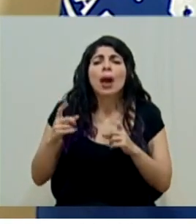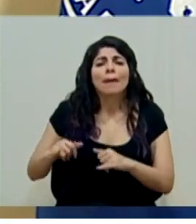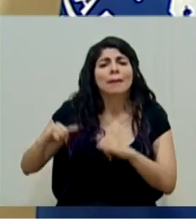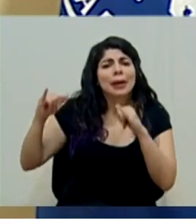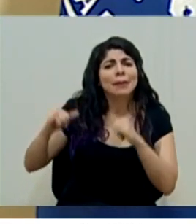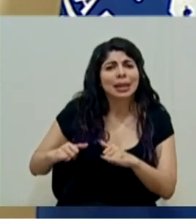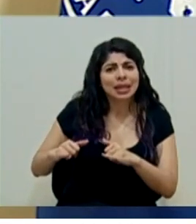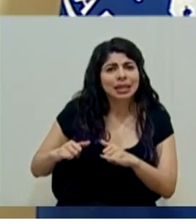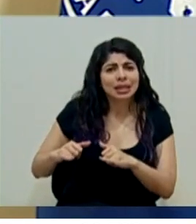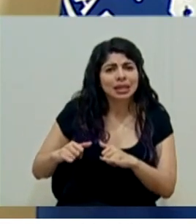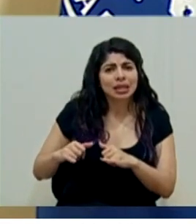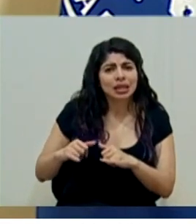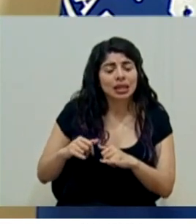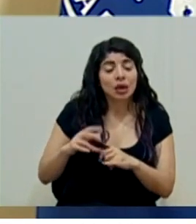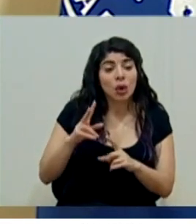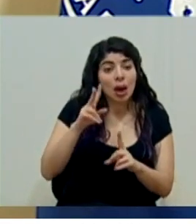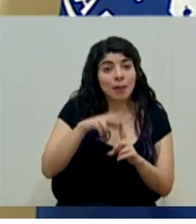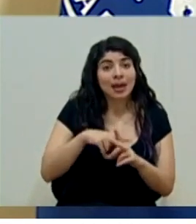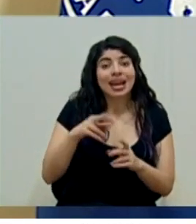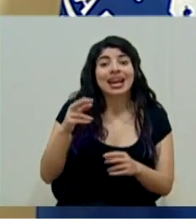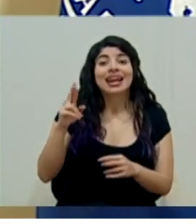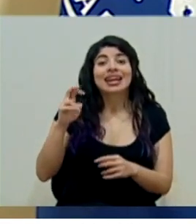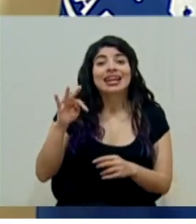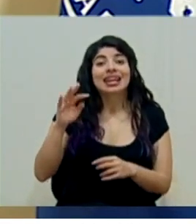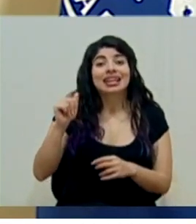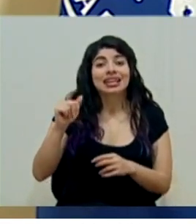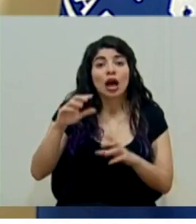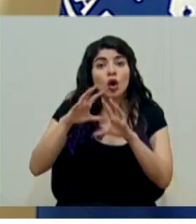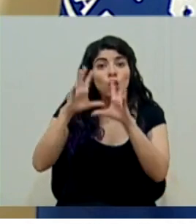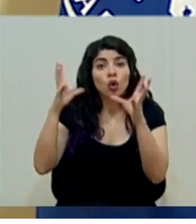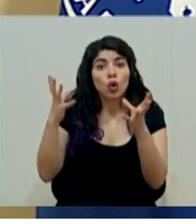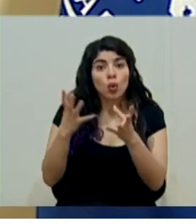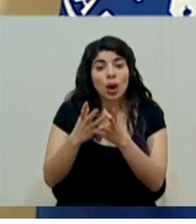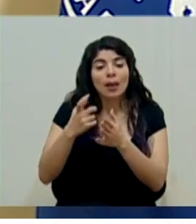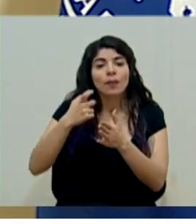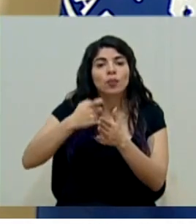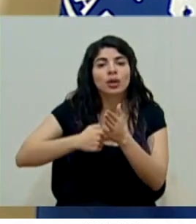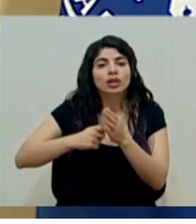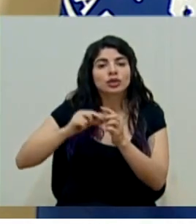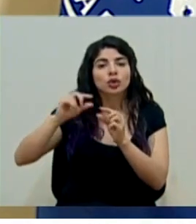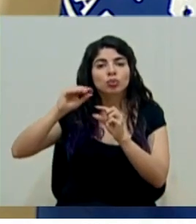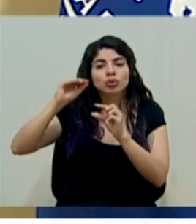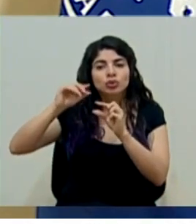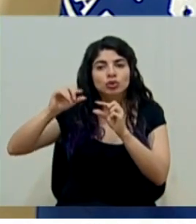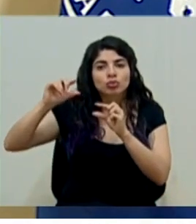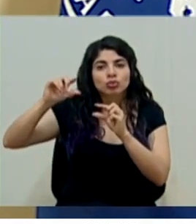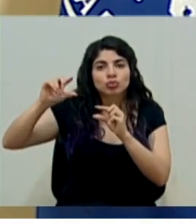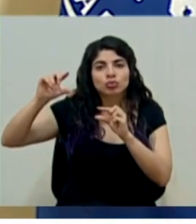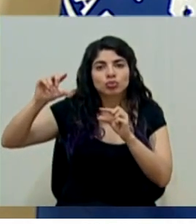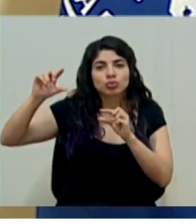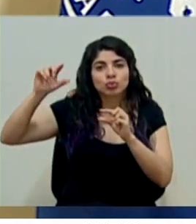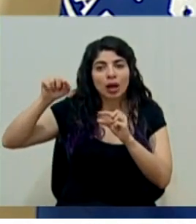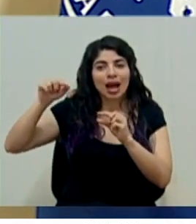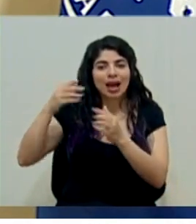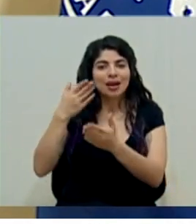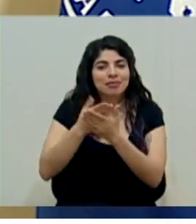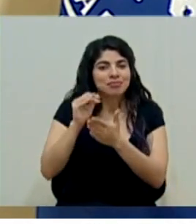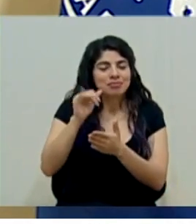permanente? Después de la aplicación, la renta global, que es un impuesto progresivo que impulsamos en la reforma